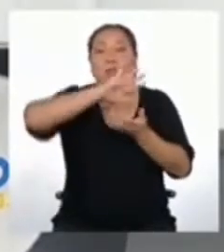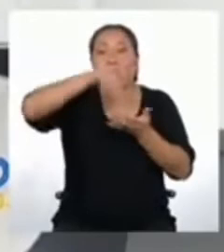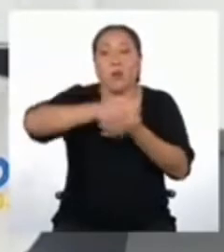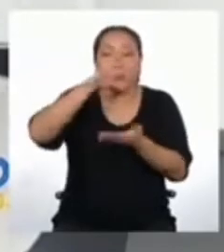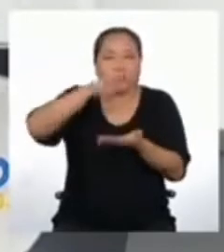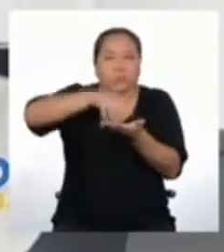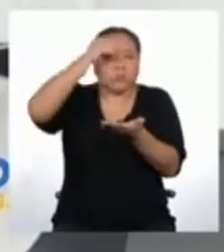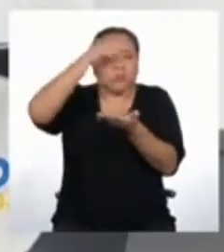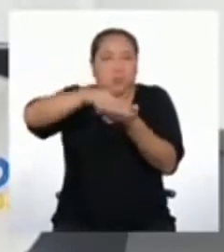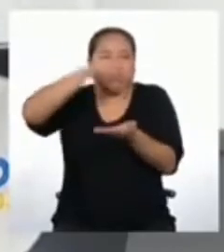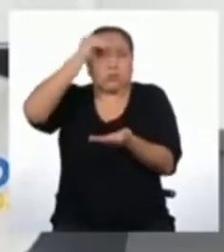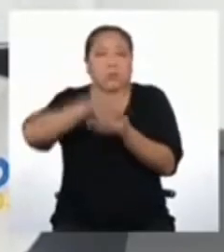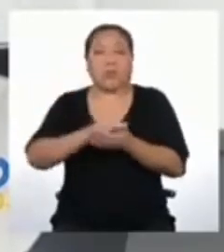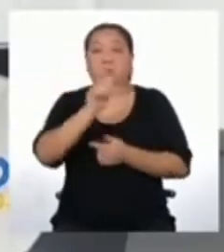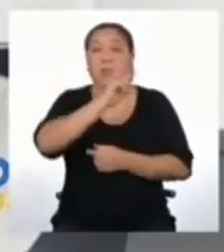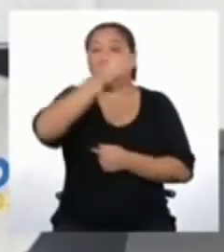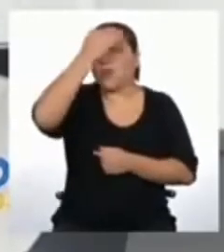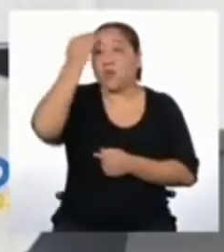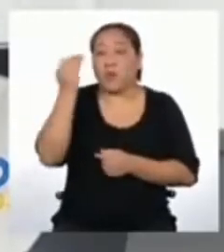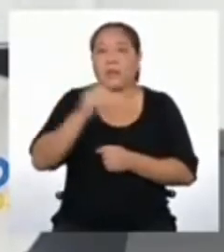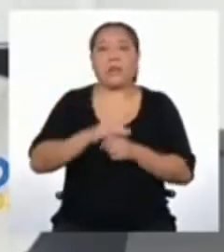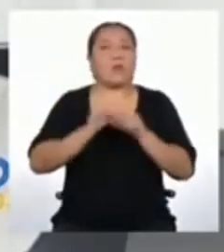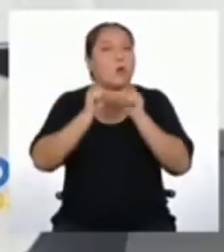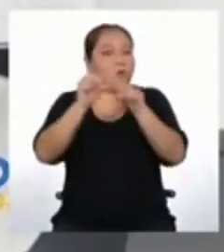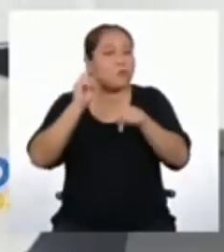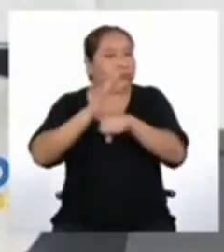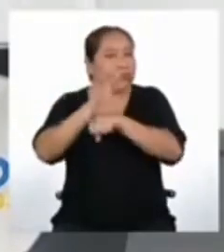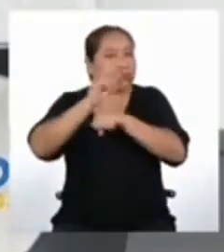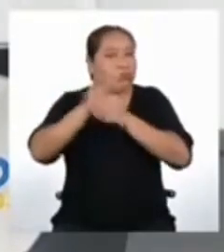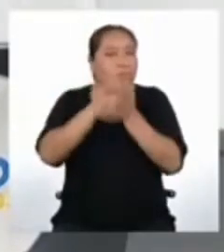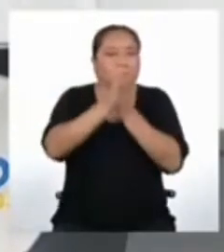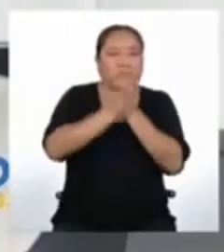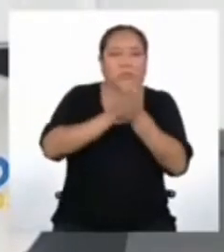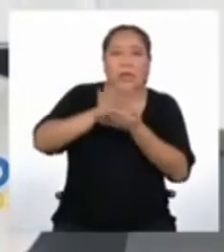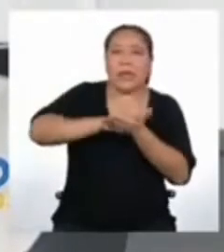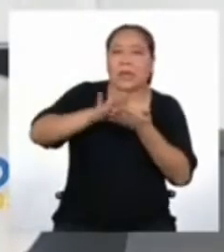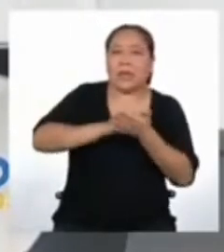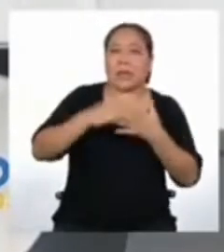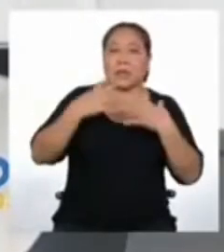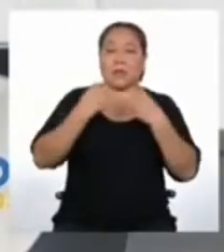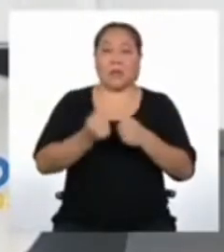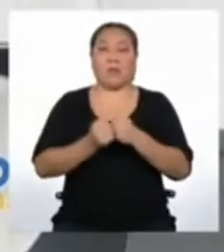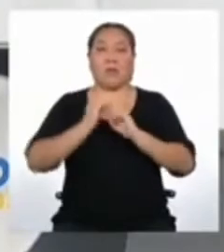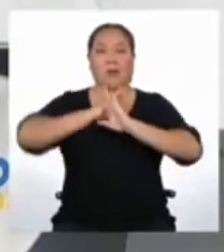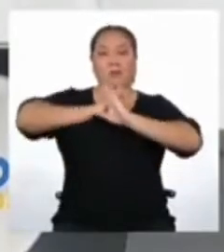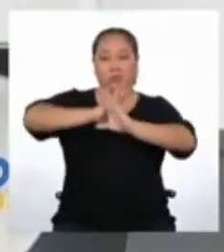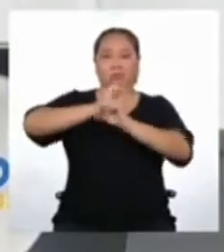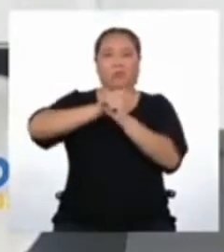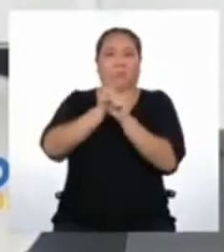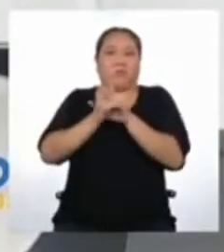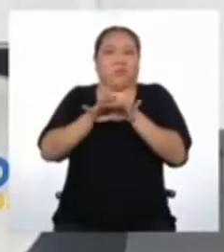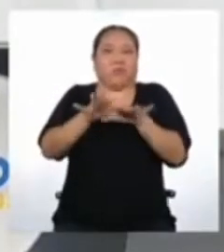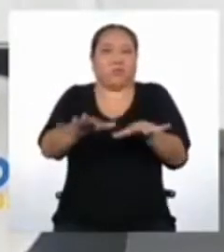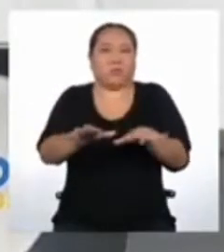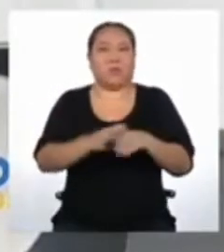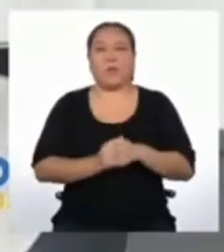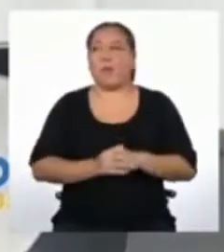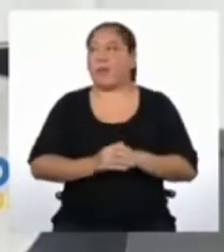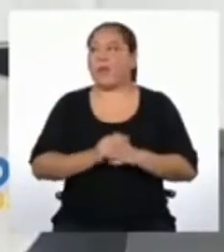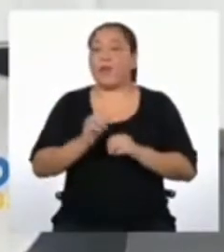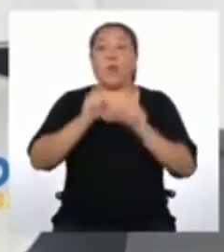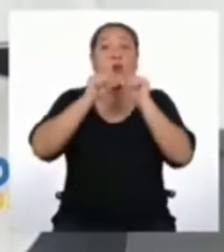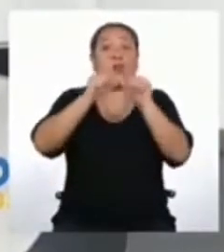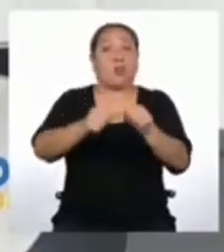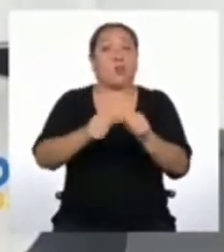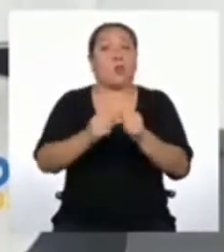aprendizaje. Y no olvides cumplir con las recomendaciones de higiene para combatir el COVID-19. No dejes de lavarte las manos